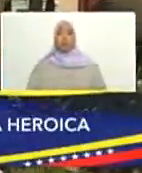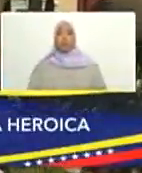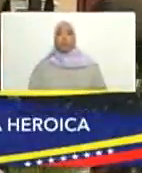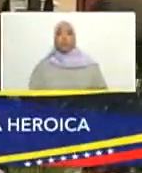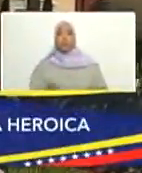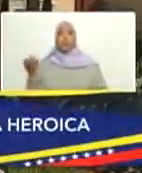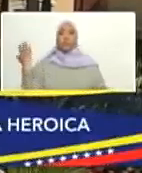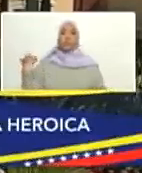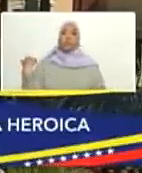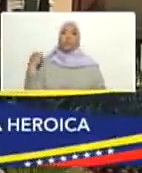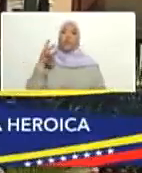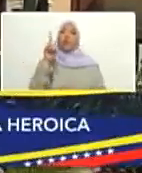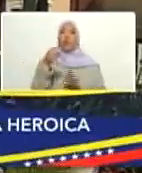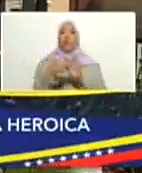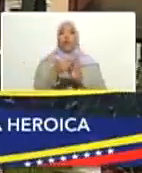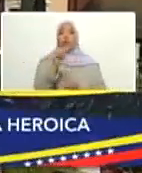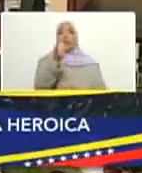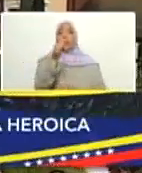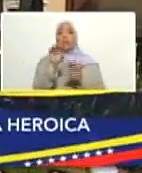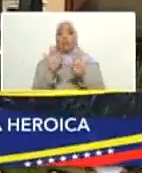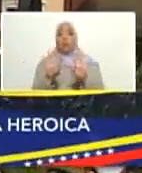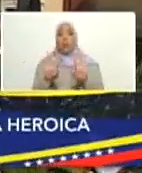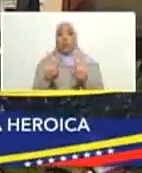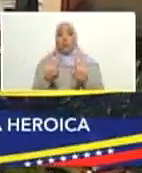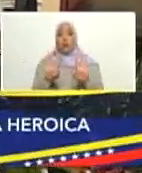del año 2019.